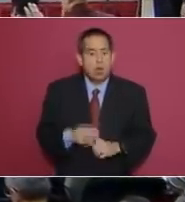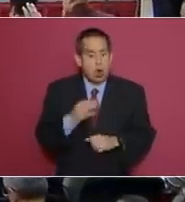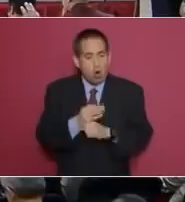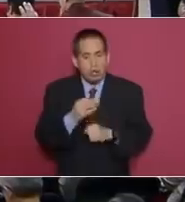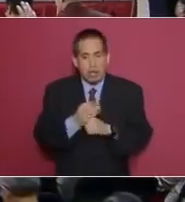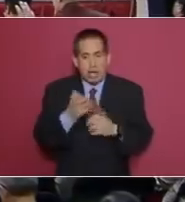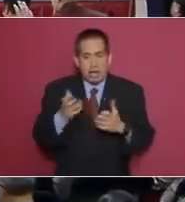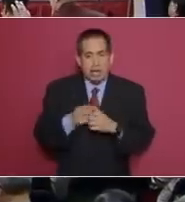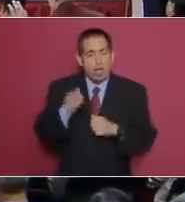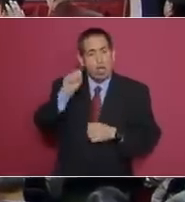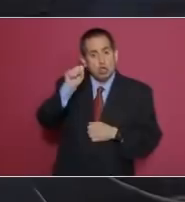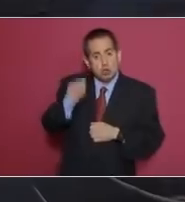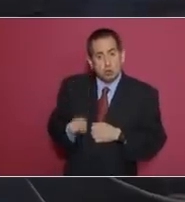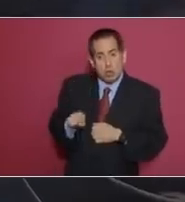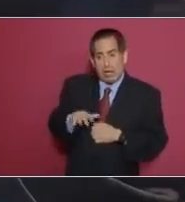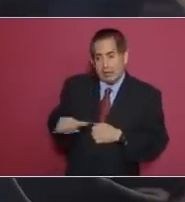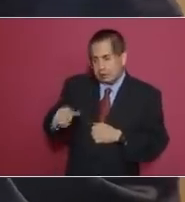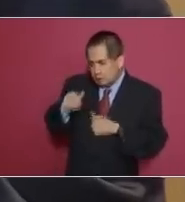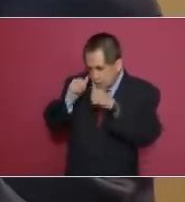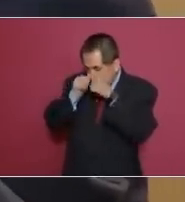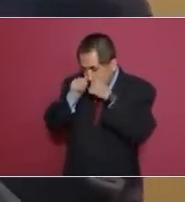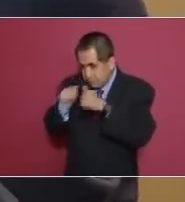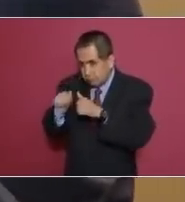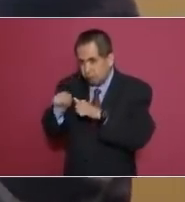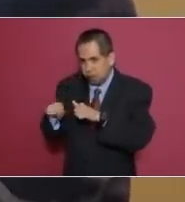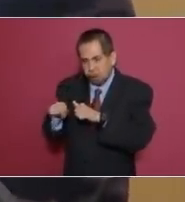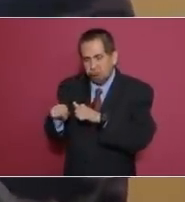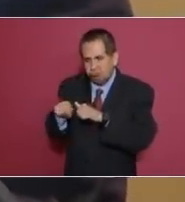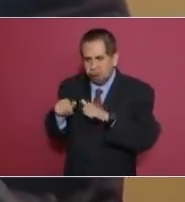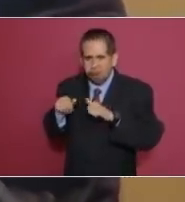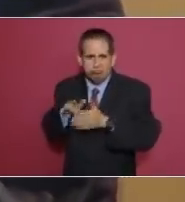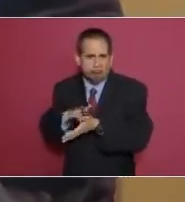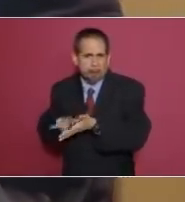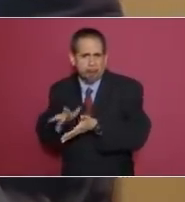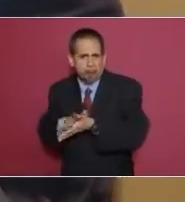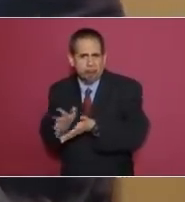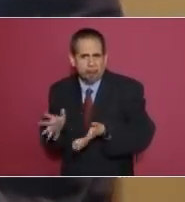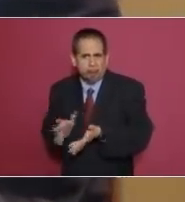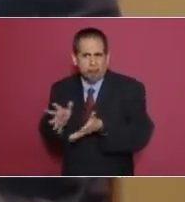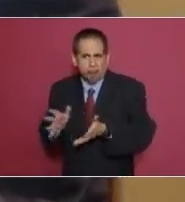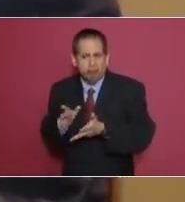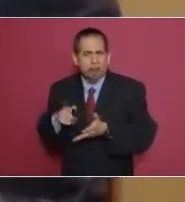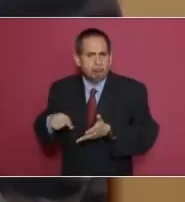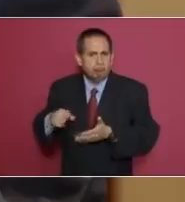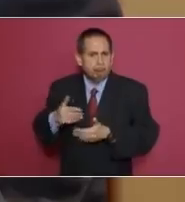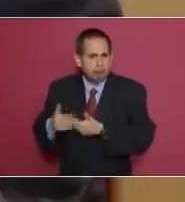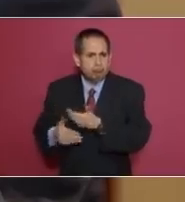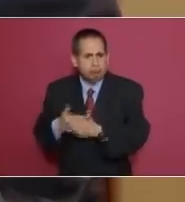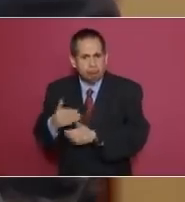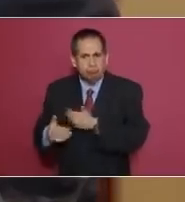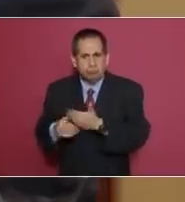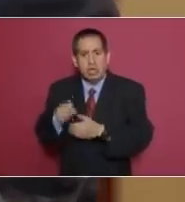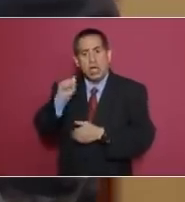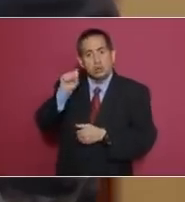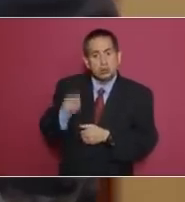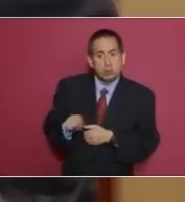desarrollando el sureste, estamos impulsando actividades productivas en el